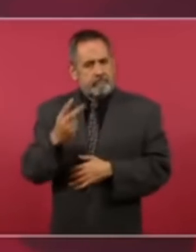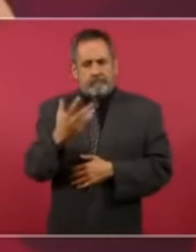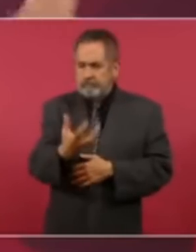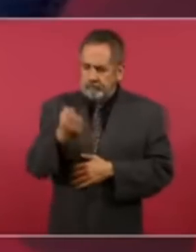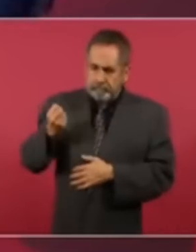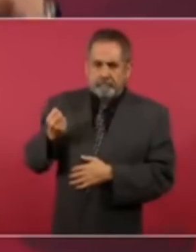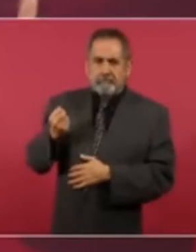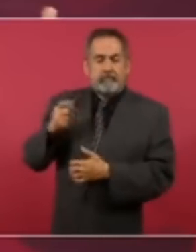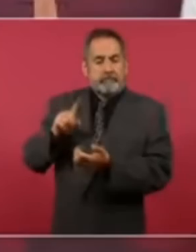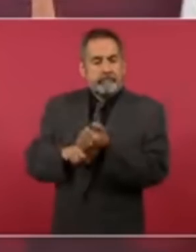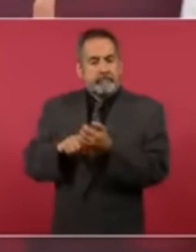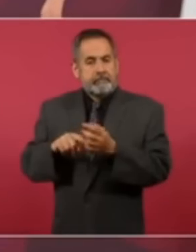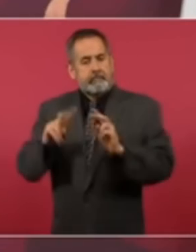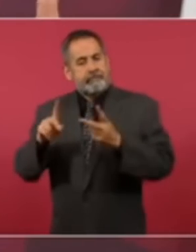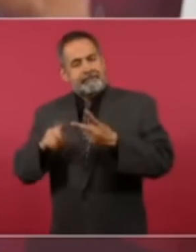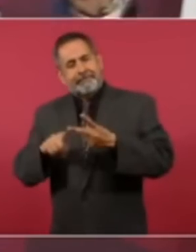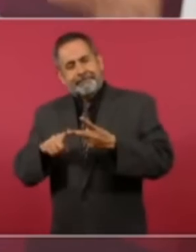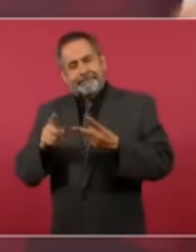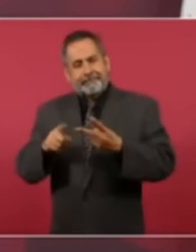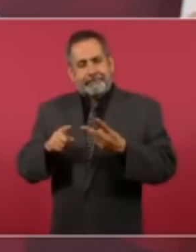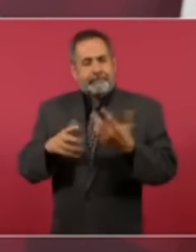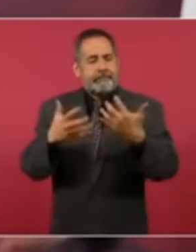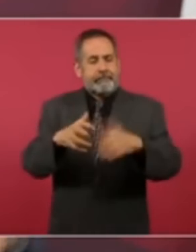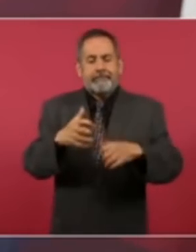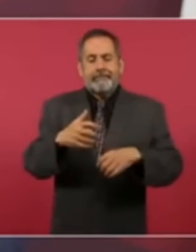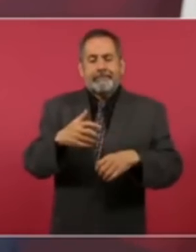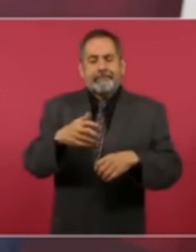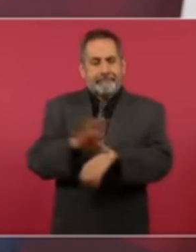nacionalizó, o fue la segunda nacionalización de la industria eléctrica.